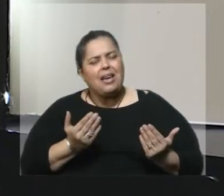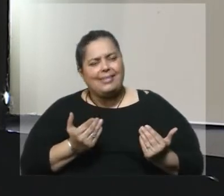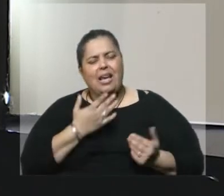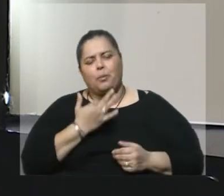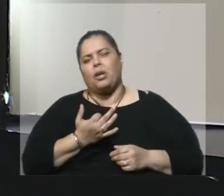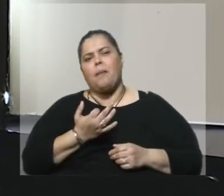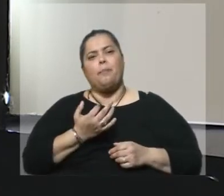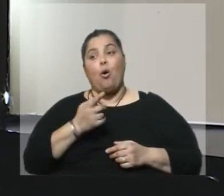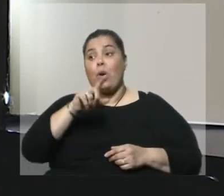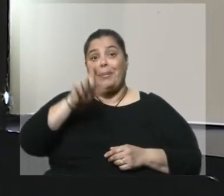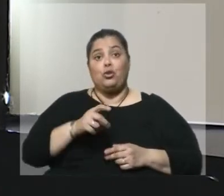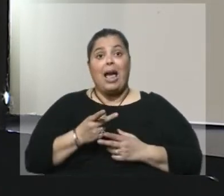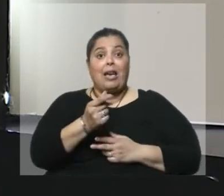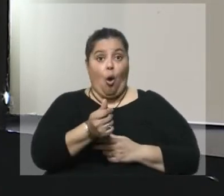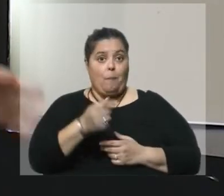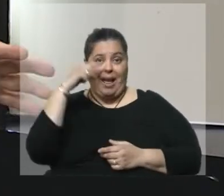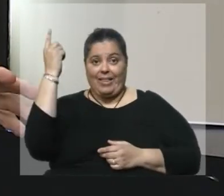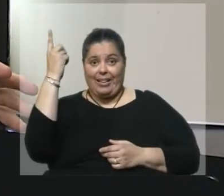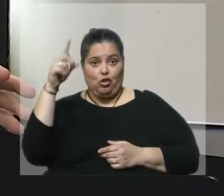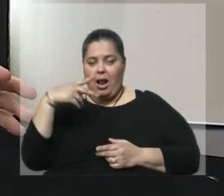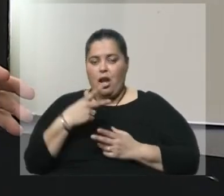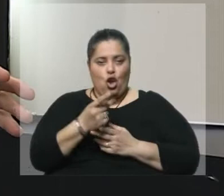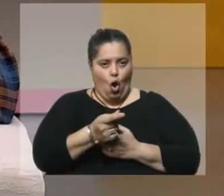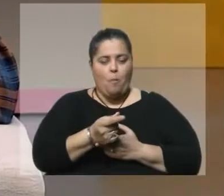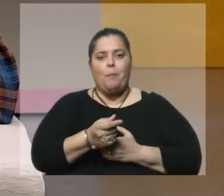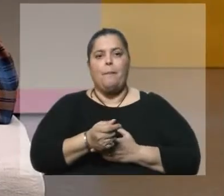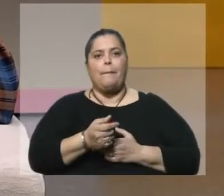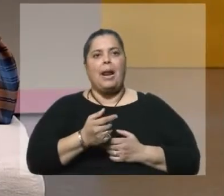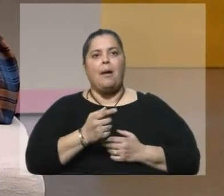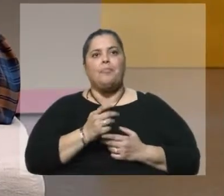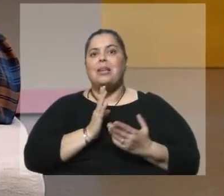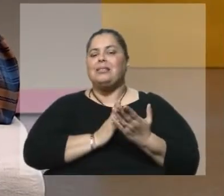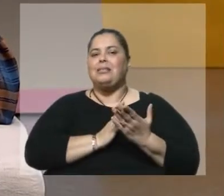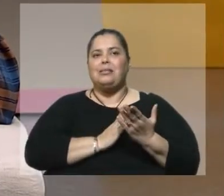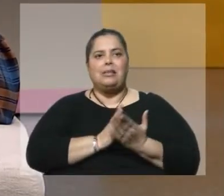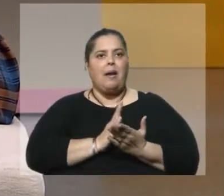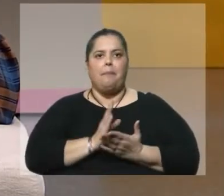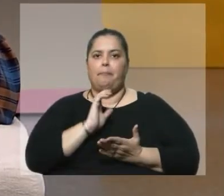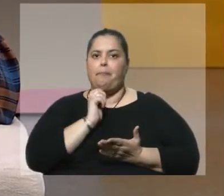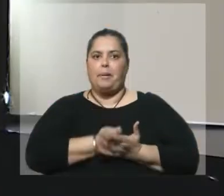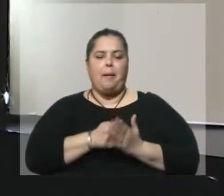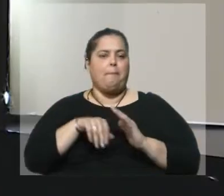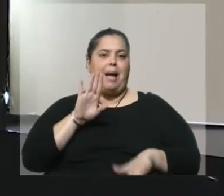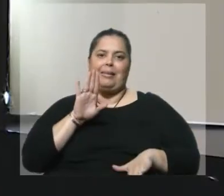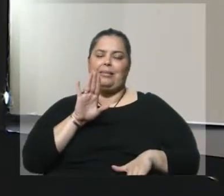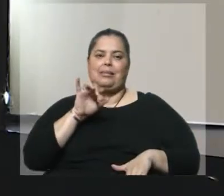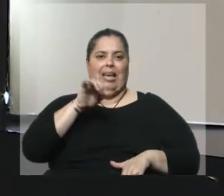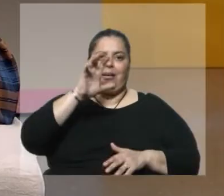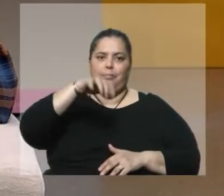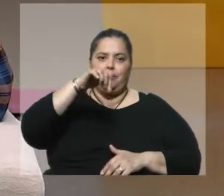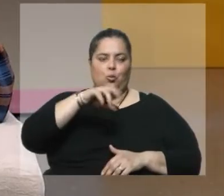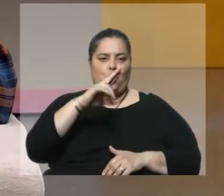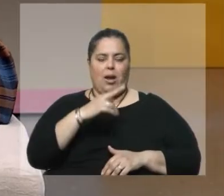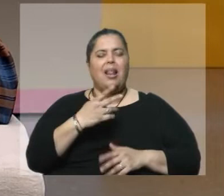apuesta un comprador a nivel internacional. Y siempre es más que el local. Ahí está. Pero sí. ¿Son distintos?